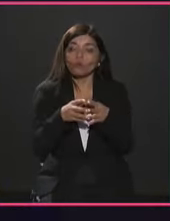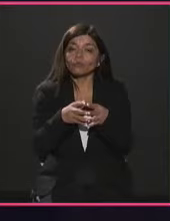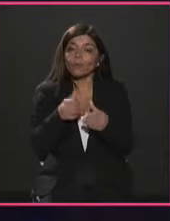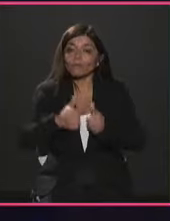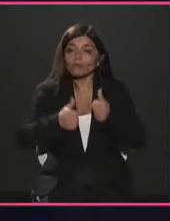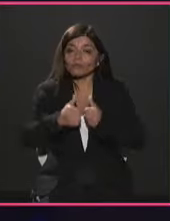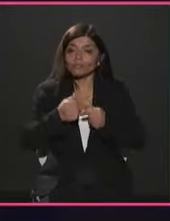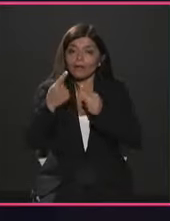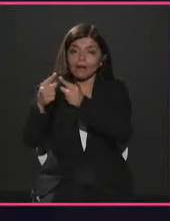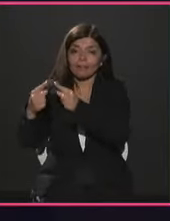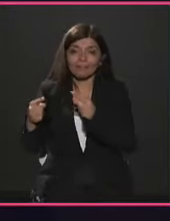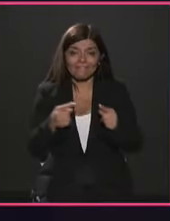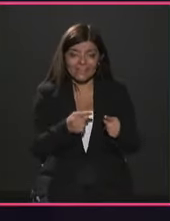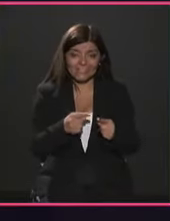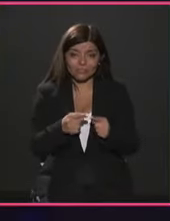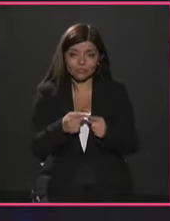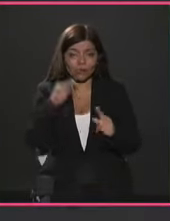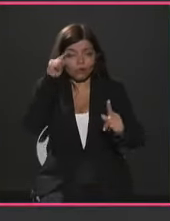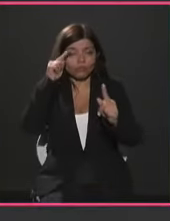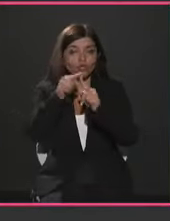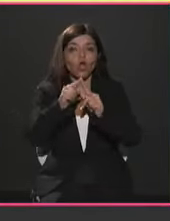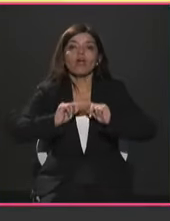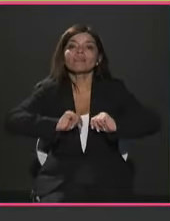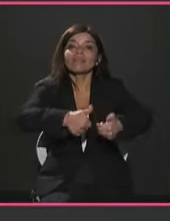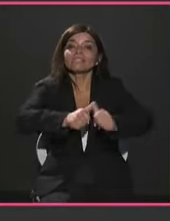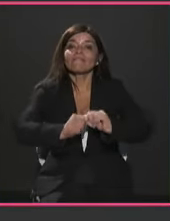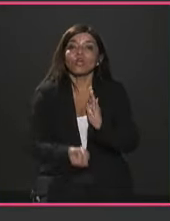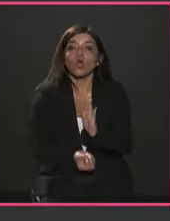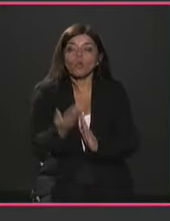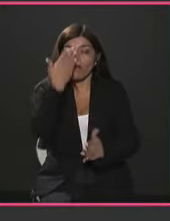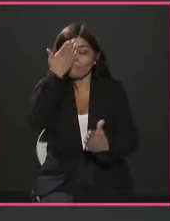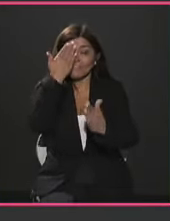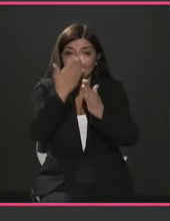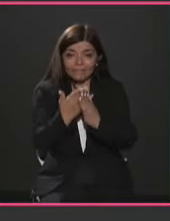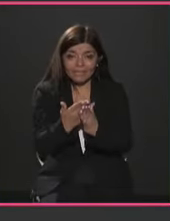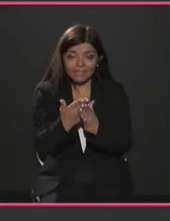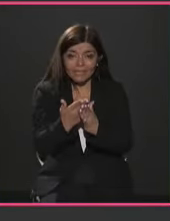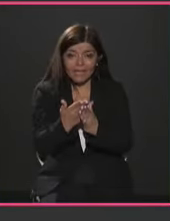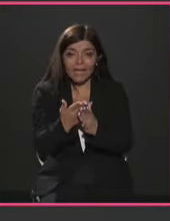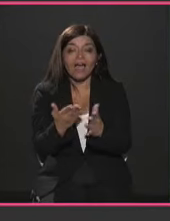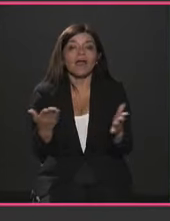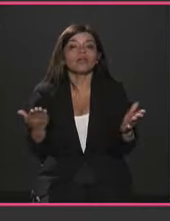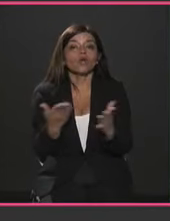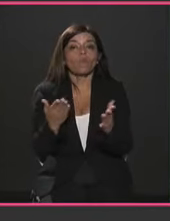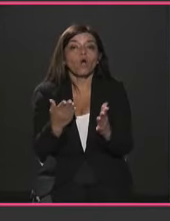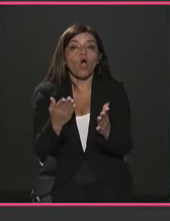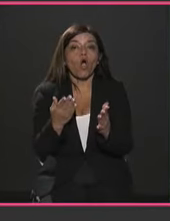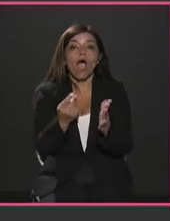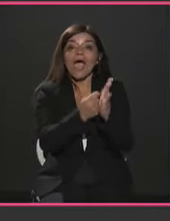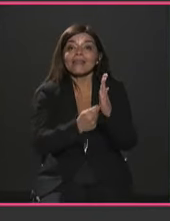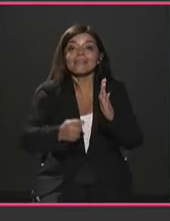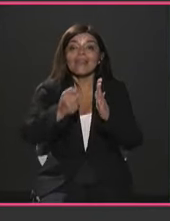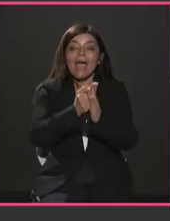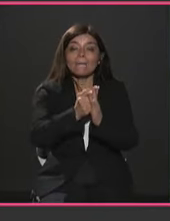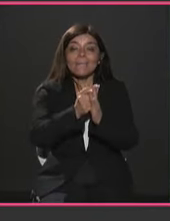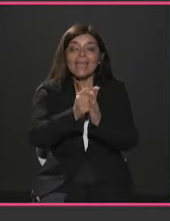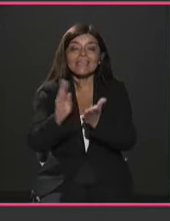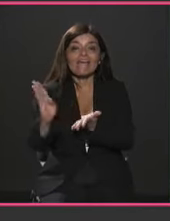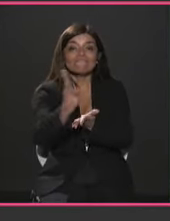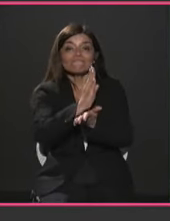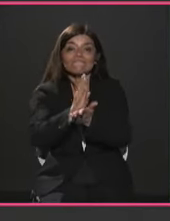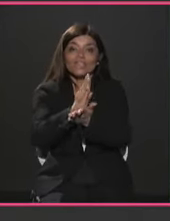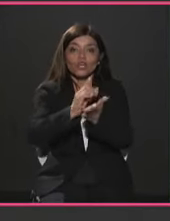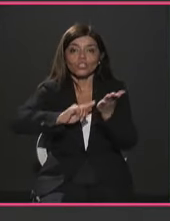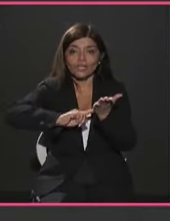y nuestro enfoco principal es enfrentar nuevos desafíos resolver nuevos desafíos en en terapias y en biotecnología y para